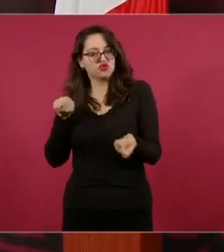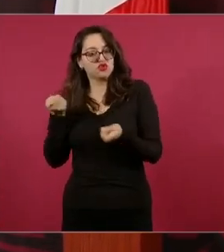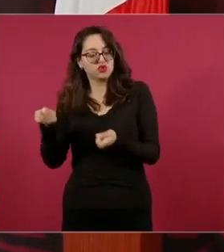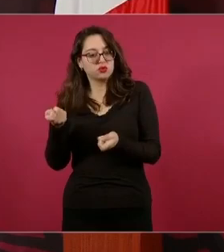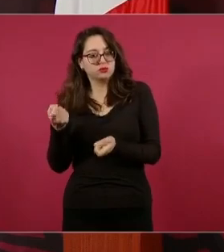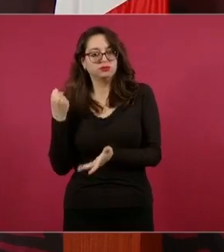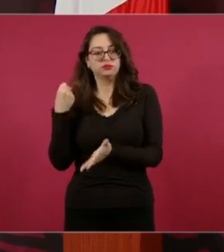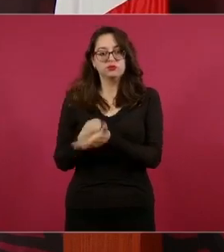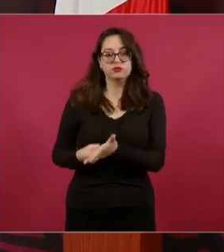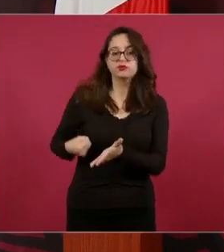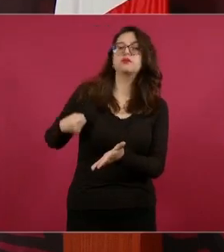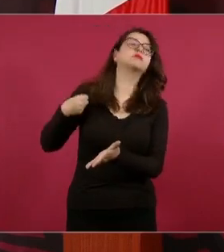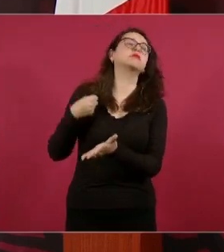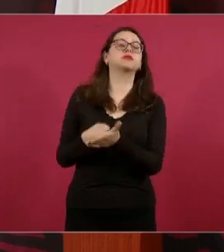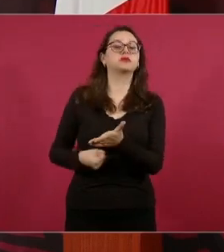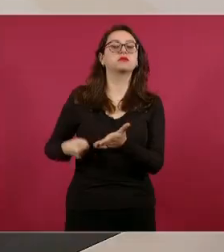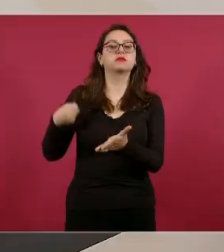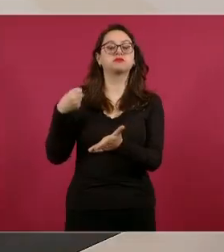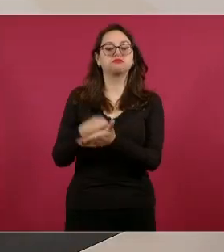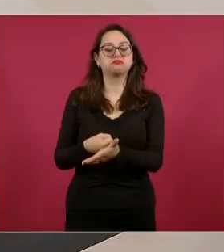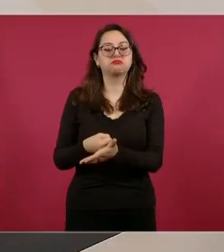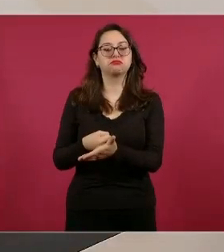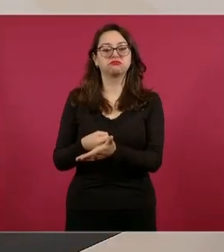él logra